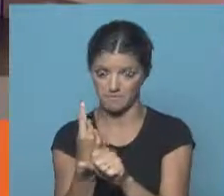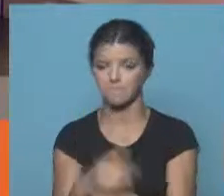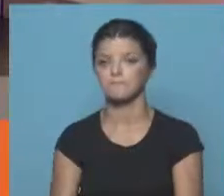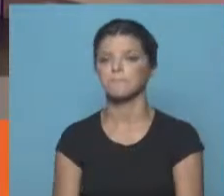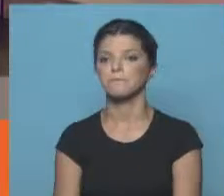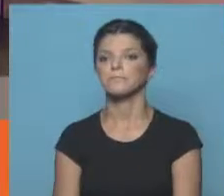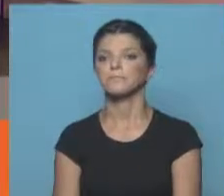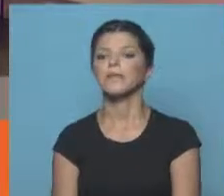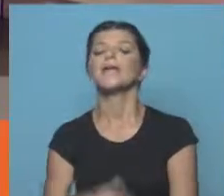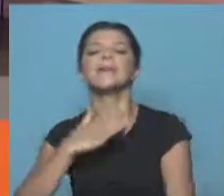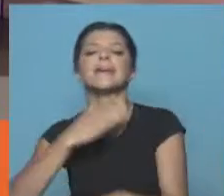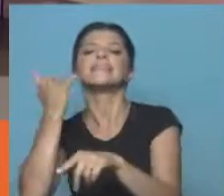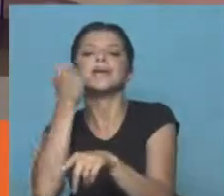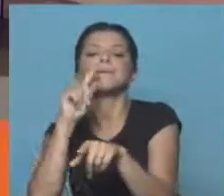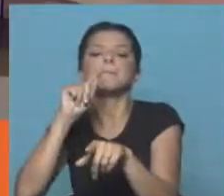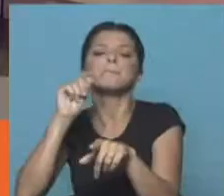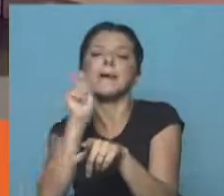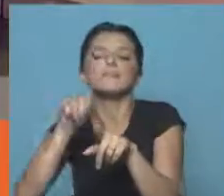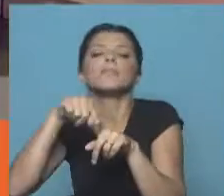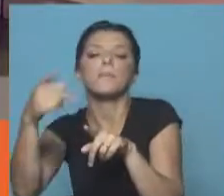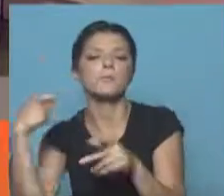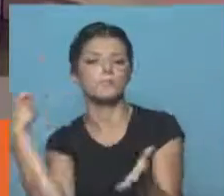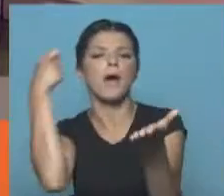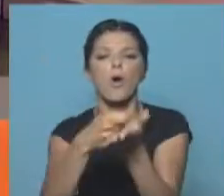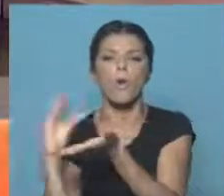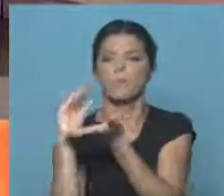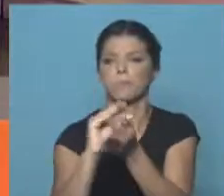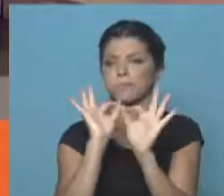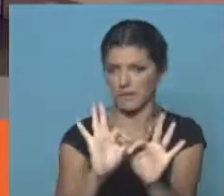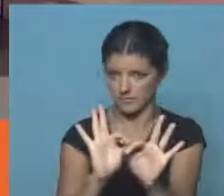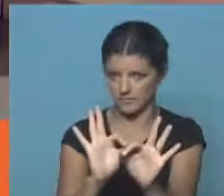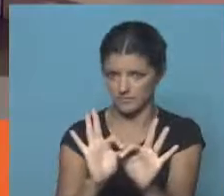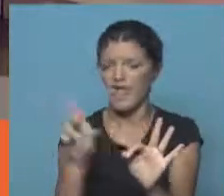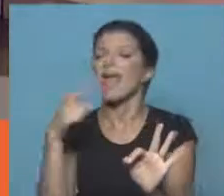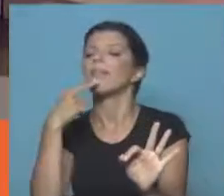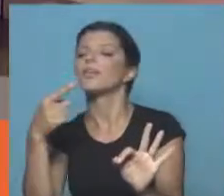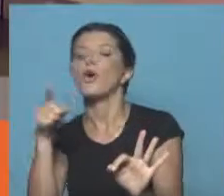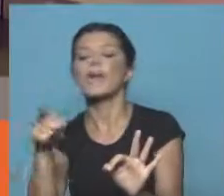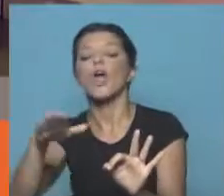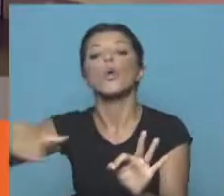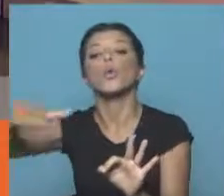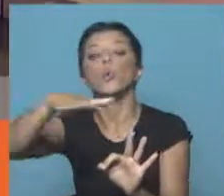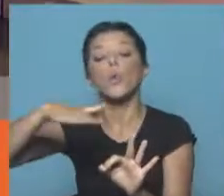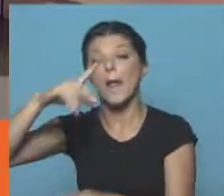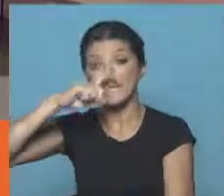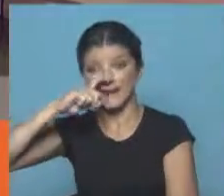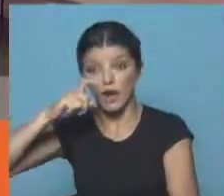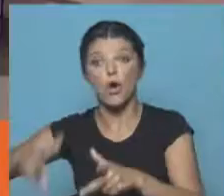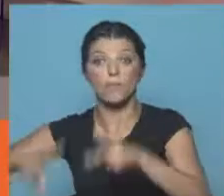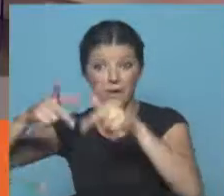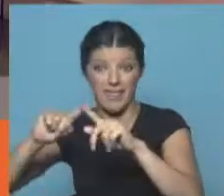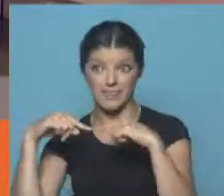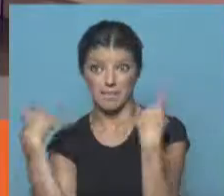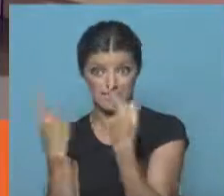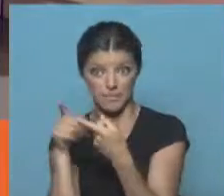él se lo canceló 6 meses después con la simulación de una venta que Milani tenía en Belgrano de un departamento.